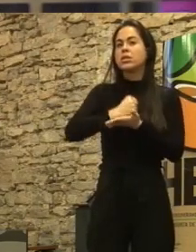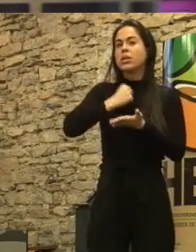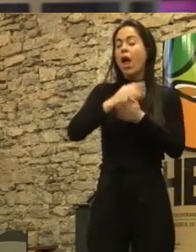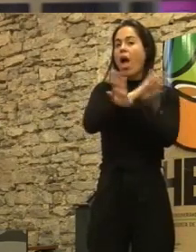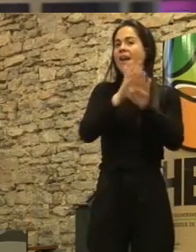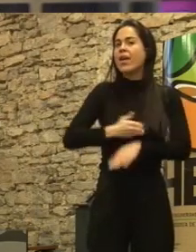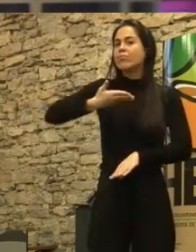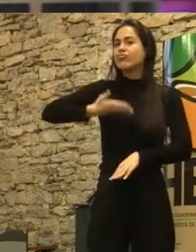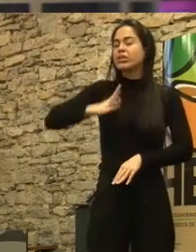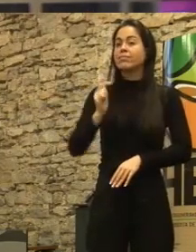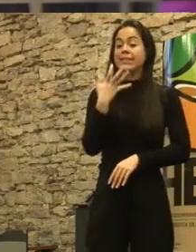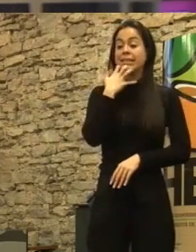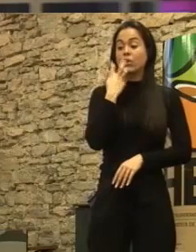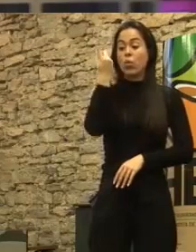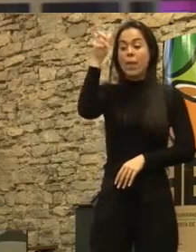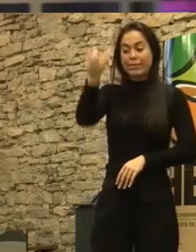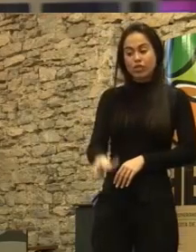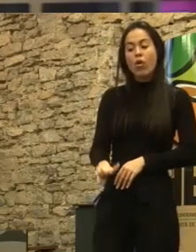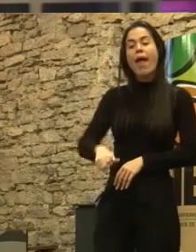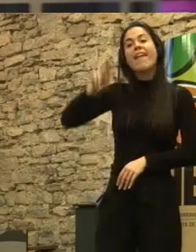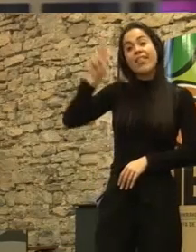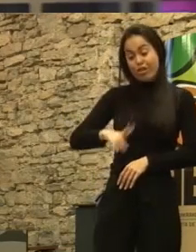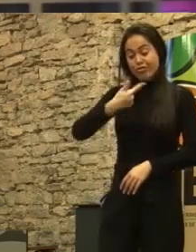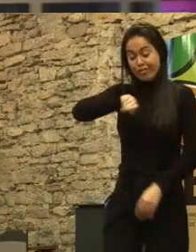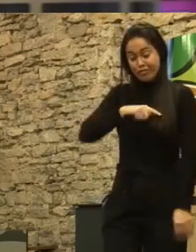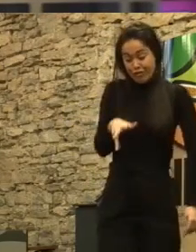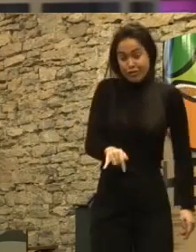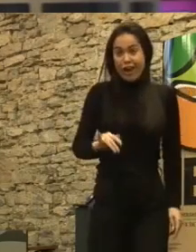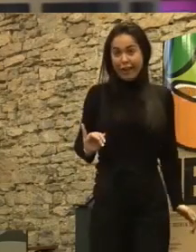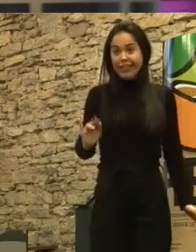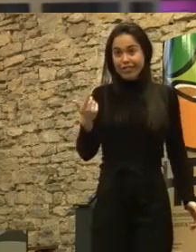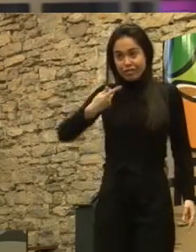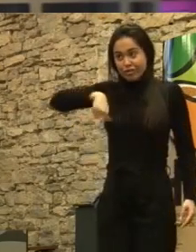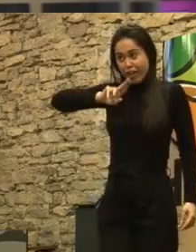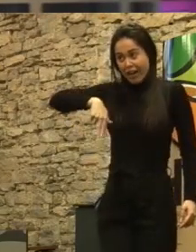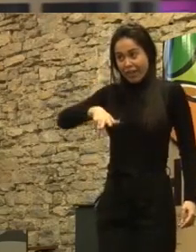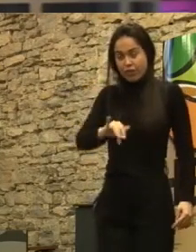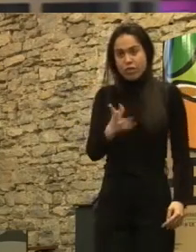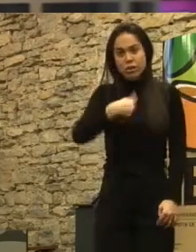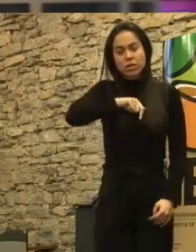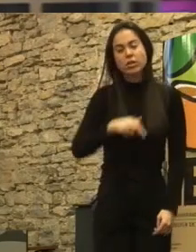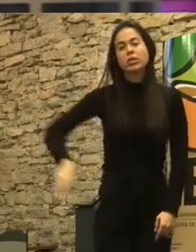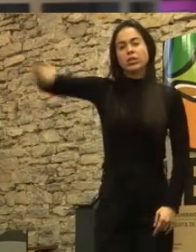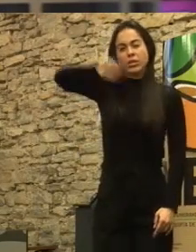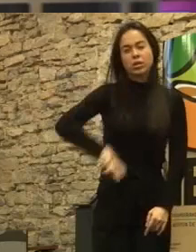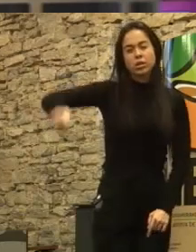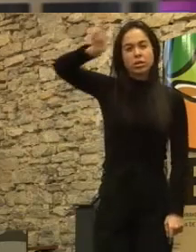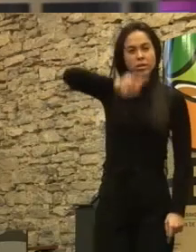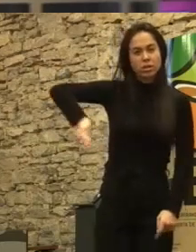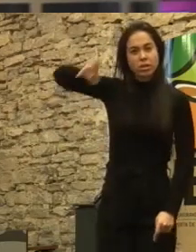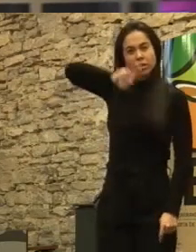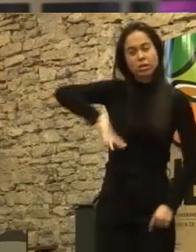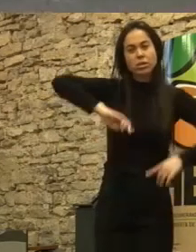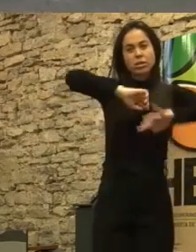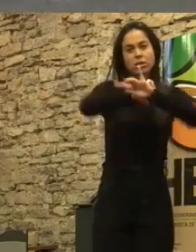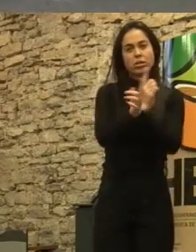tiene razón, y nosotros la tenemos, tenemos que insistir e insistir e insistir, porque al final nos van a